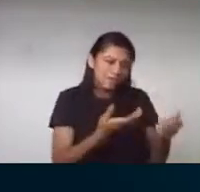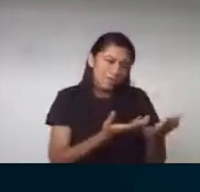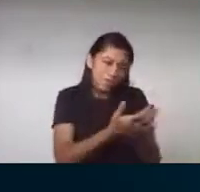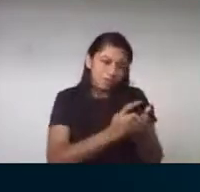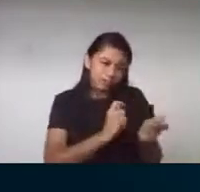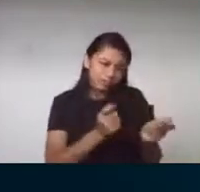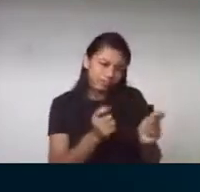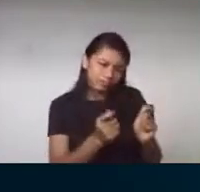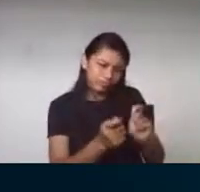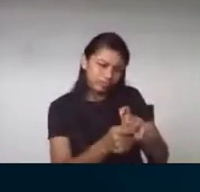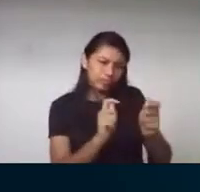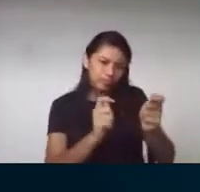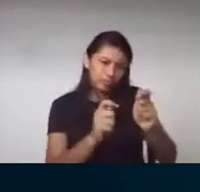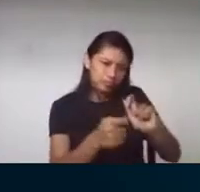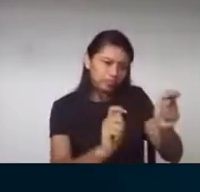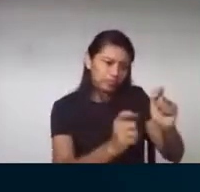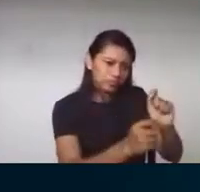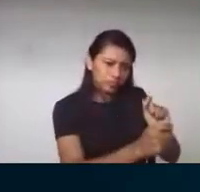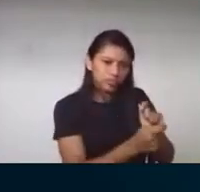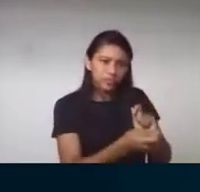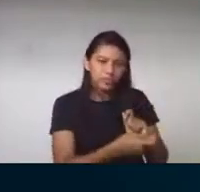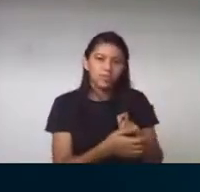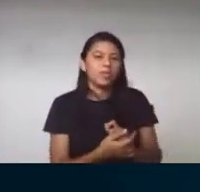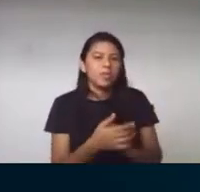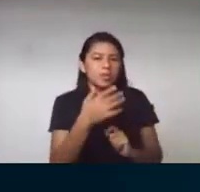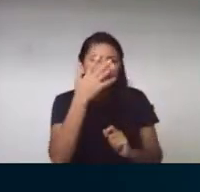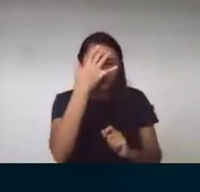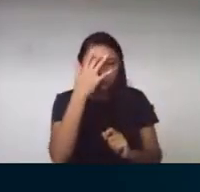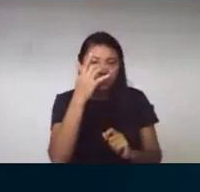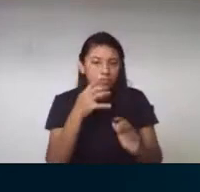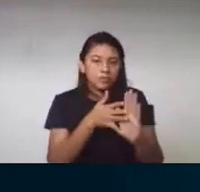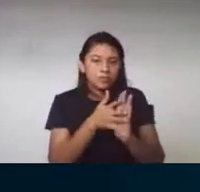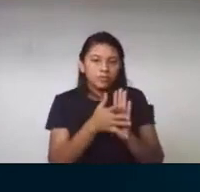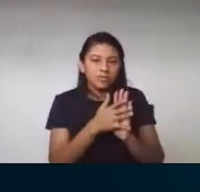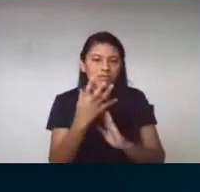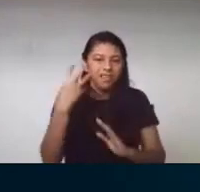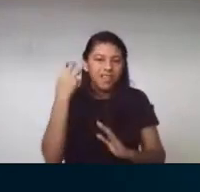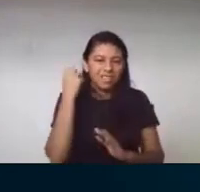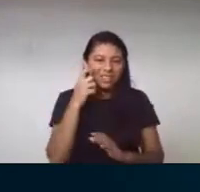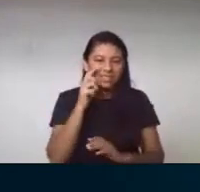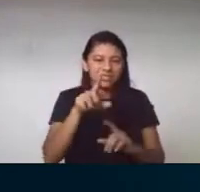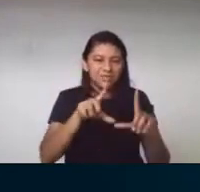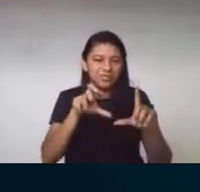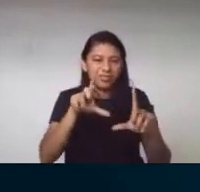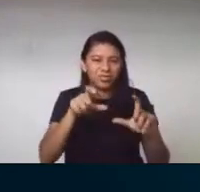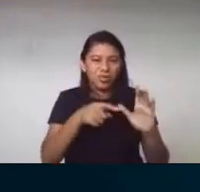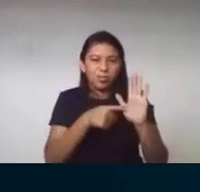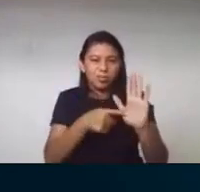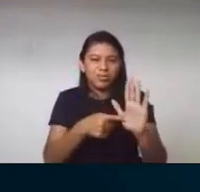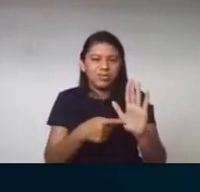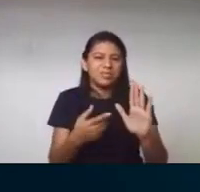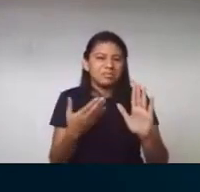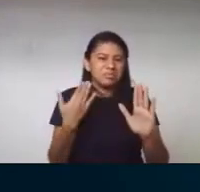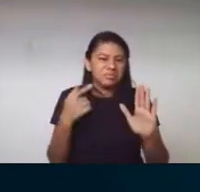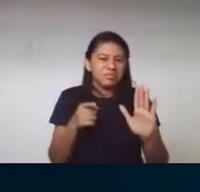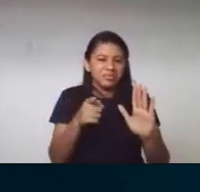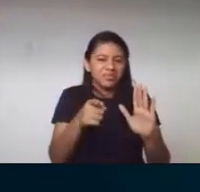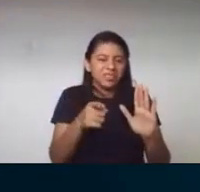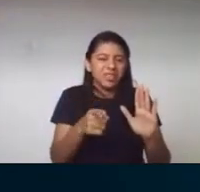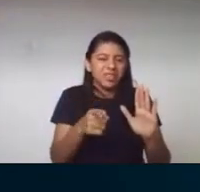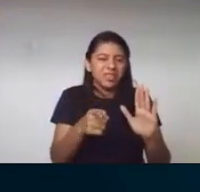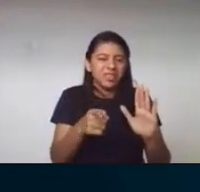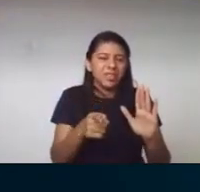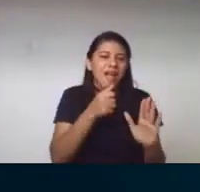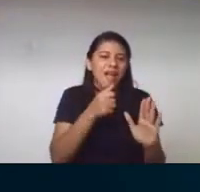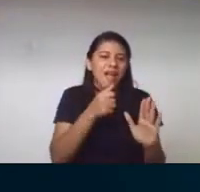floculación. La tecnología convencional de floculación es usar dispositivos móviles o mecanismos como este tipo de